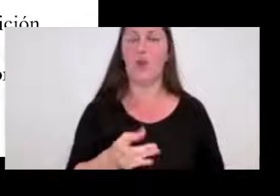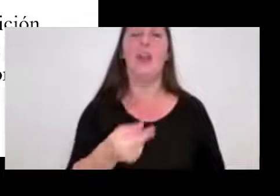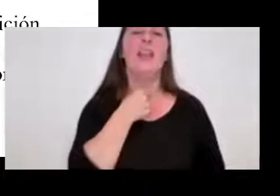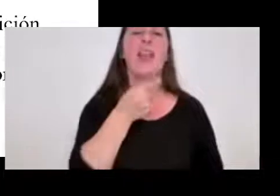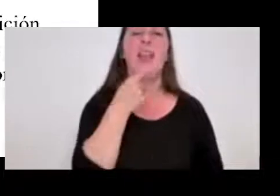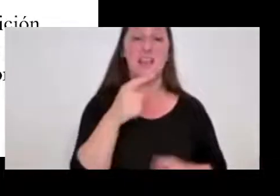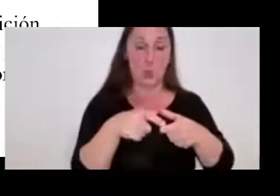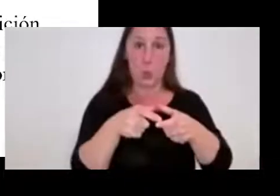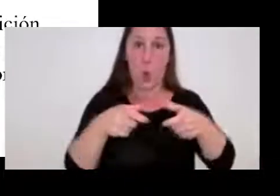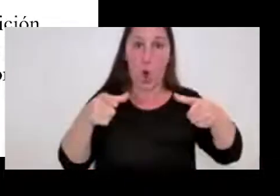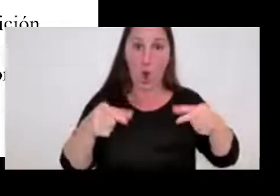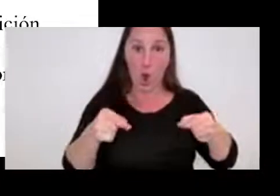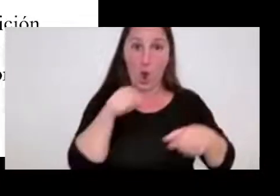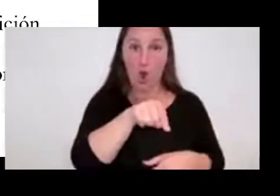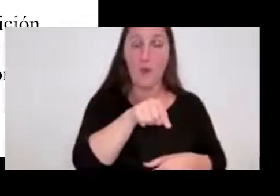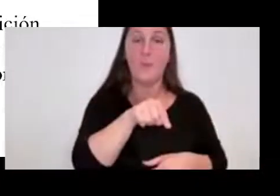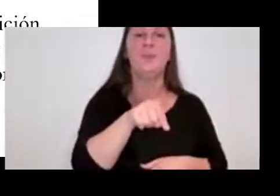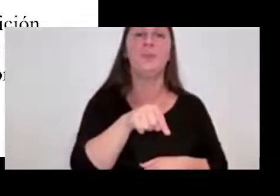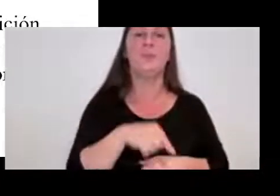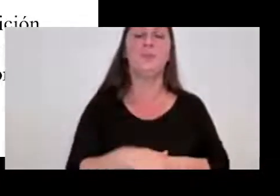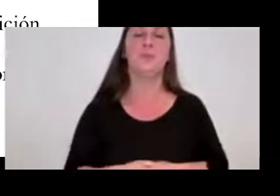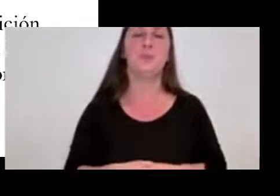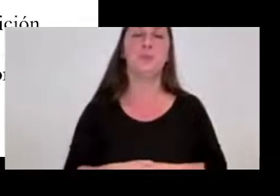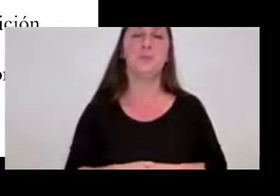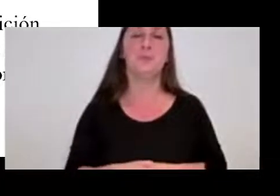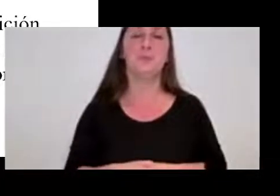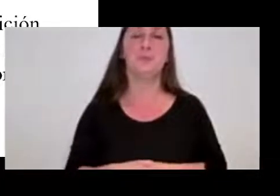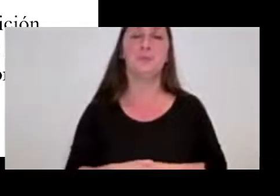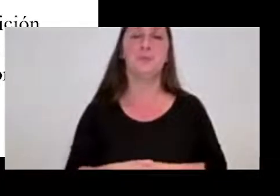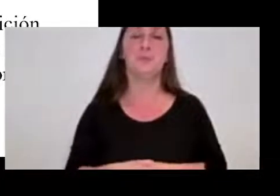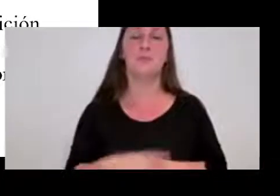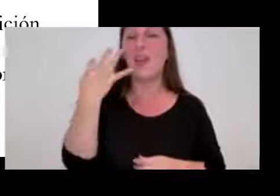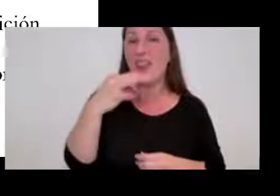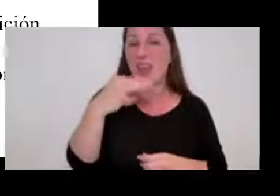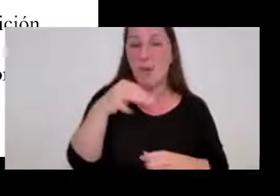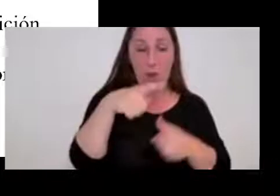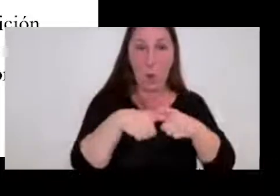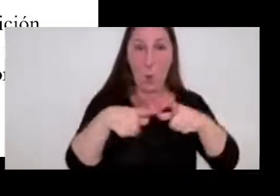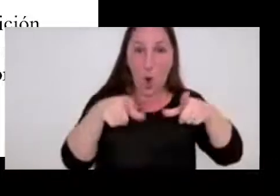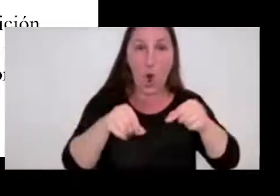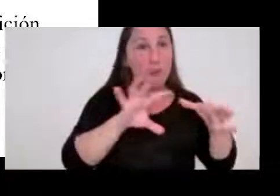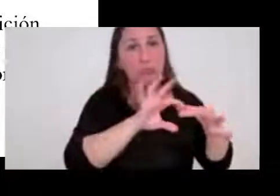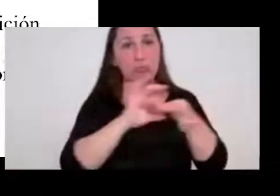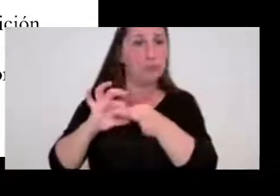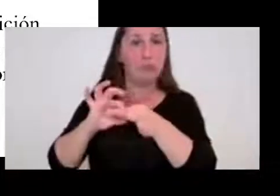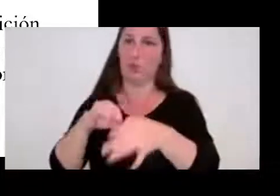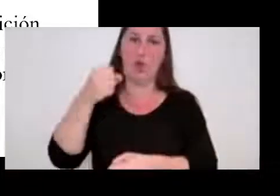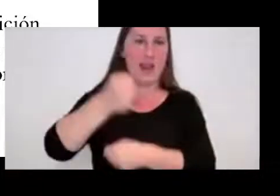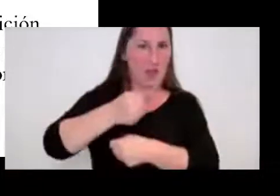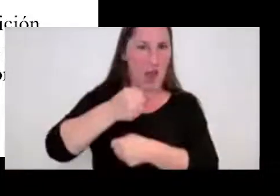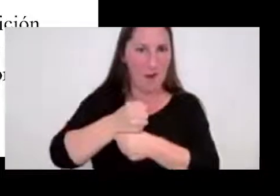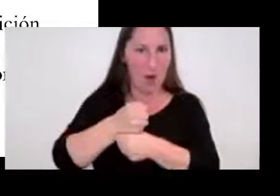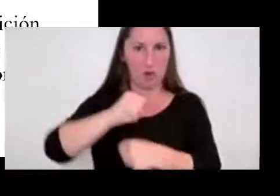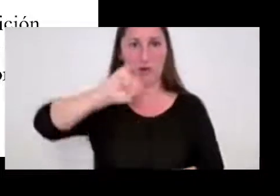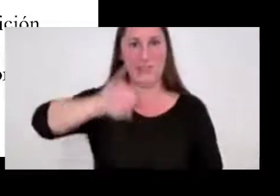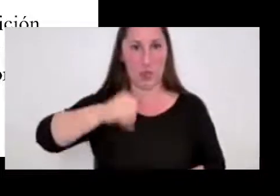bono que, por supuesto, tiene que estar vinculado expresamente con trabajo. Entonces, si